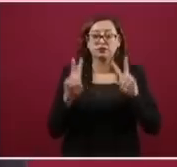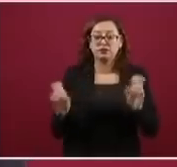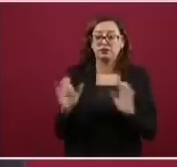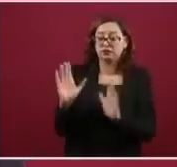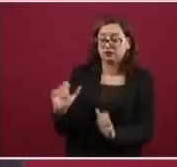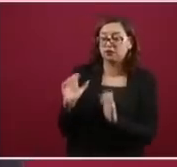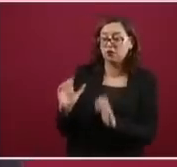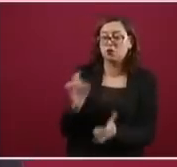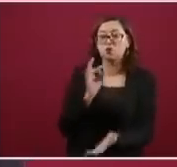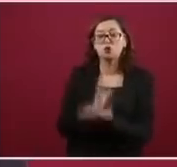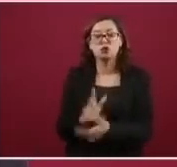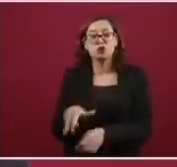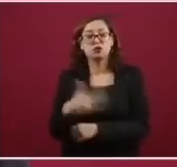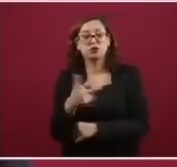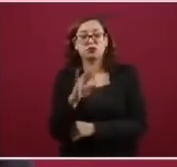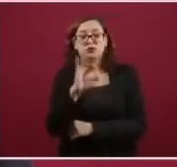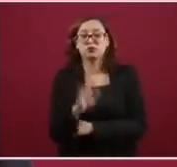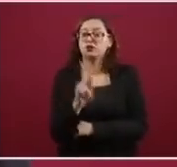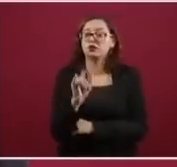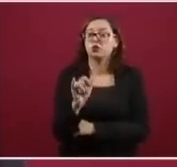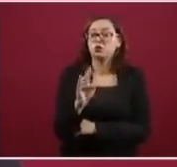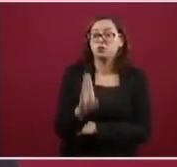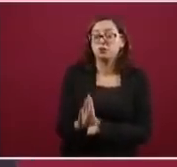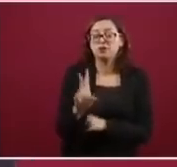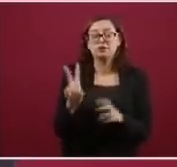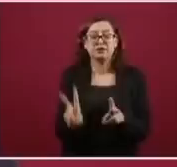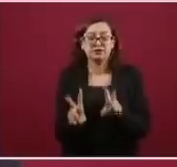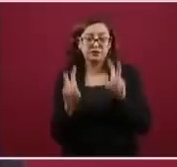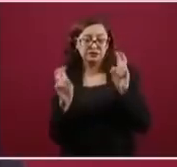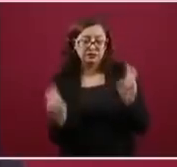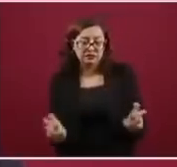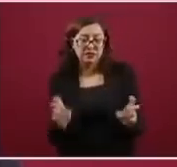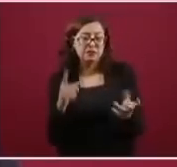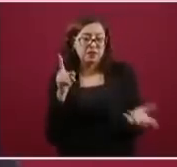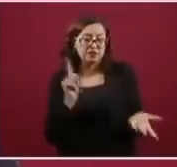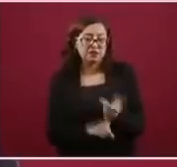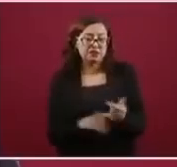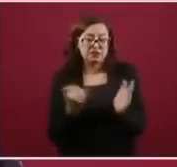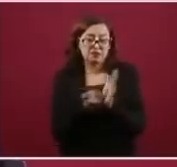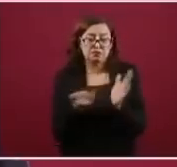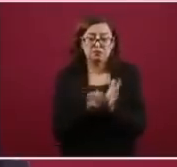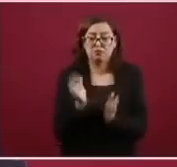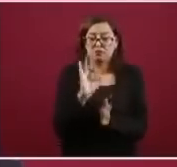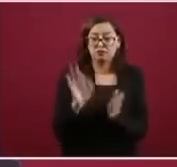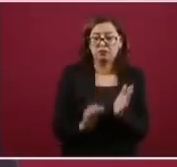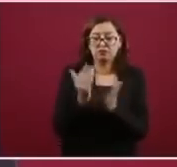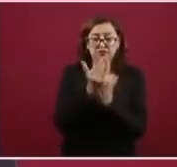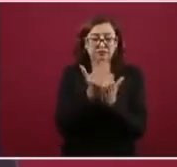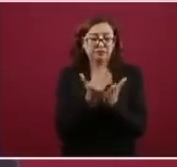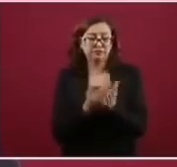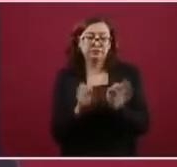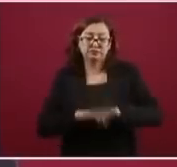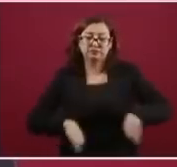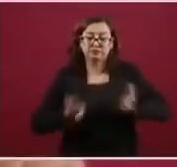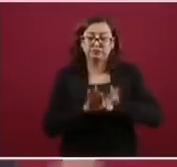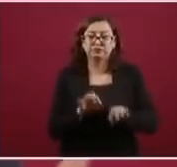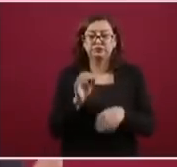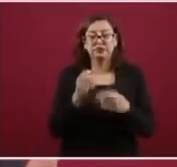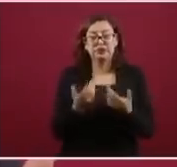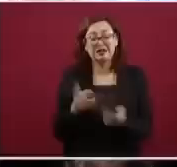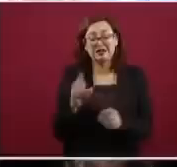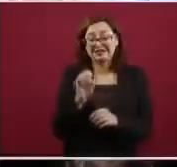solamente el 13 por ciento del pib en la miscelánea fiscal van instrumentos muy importantes para que pueda recaudar más el sat